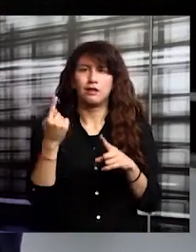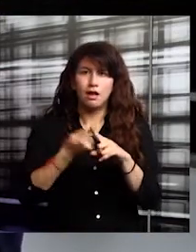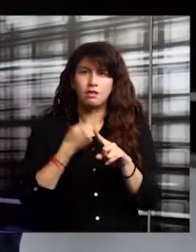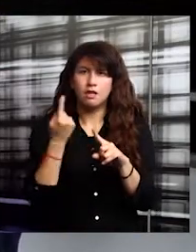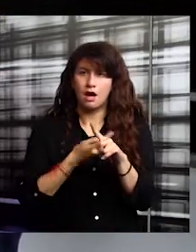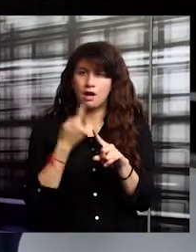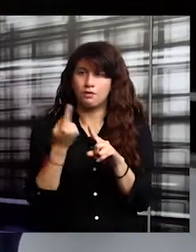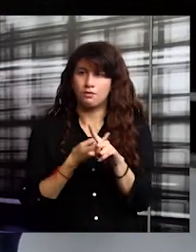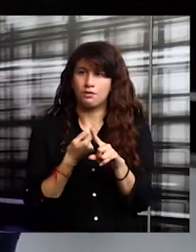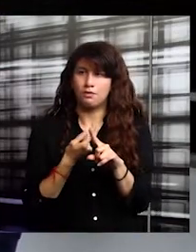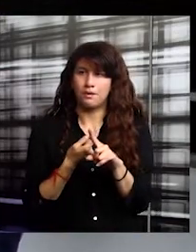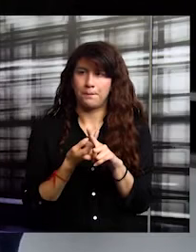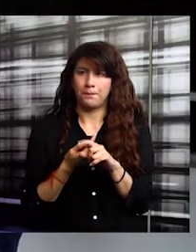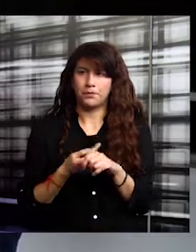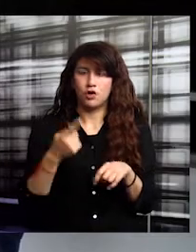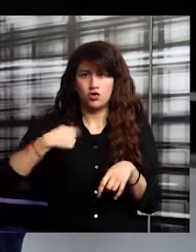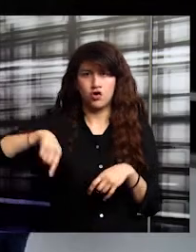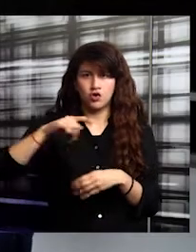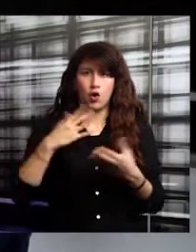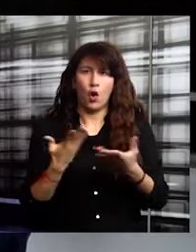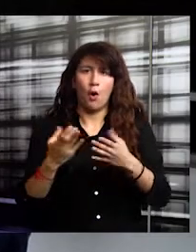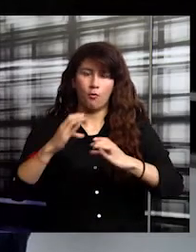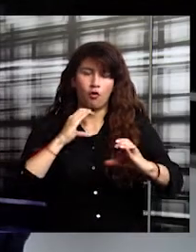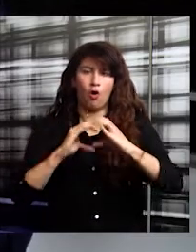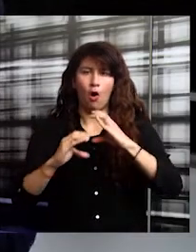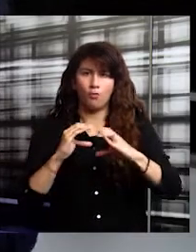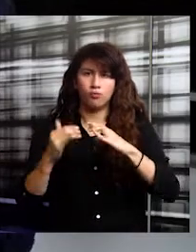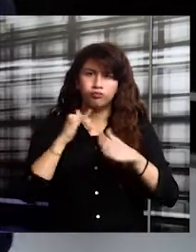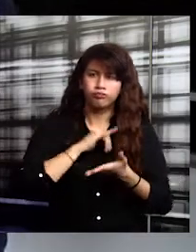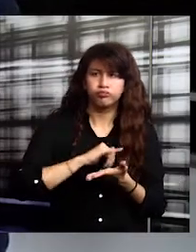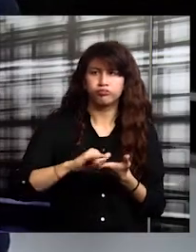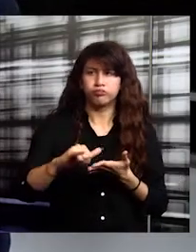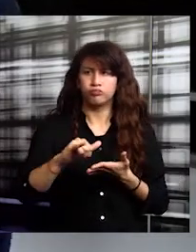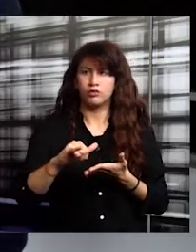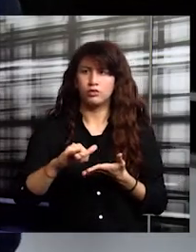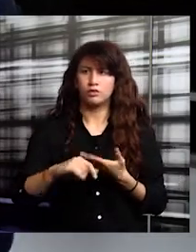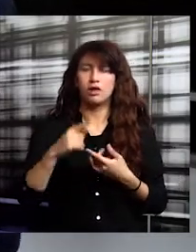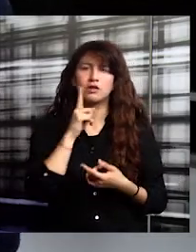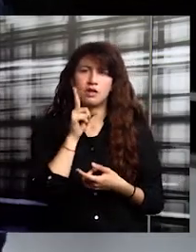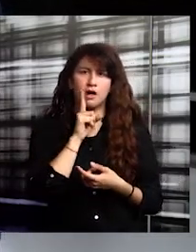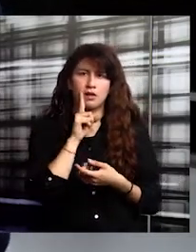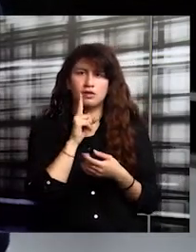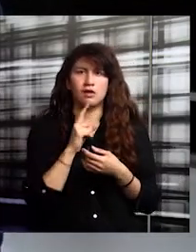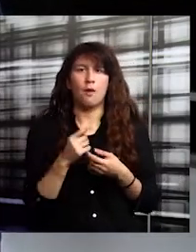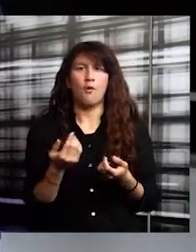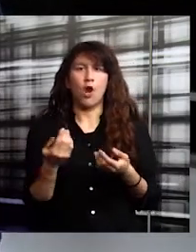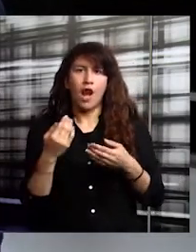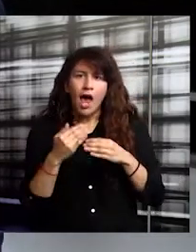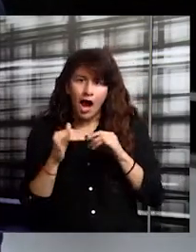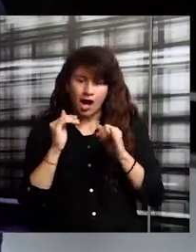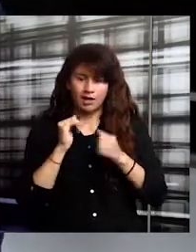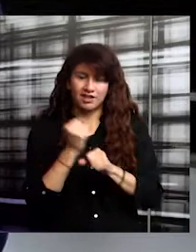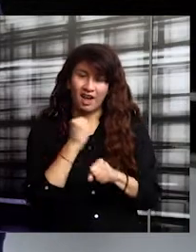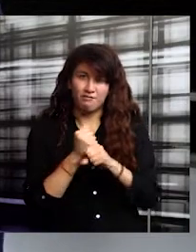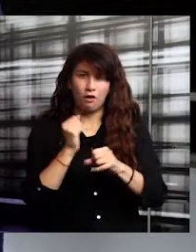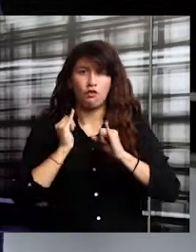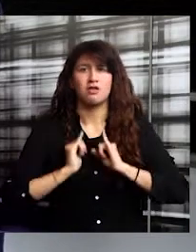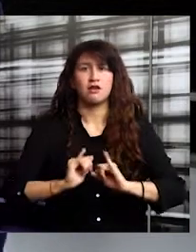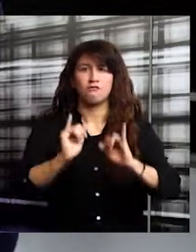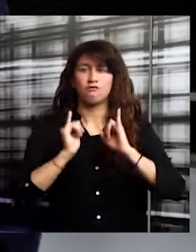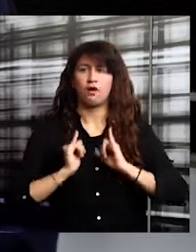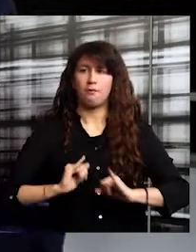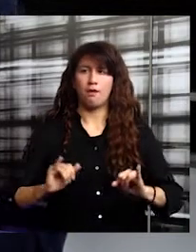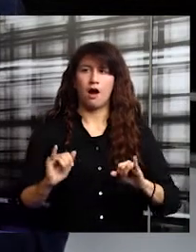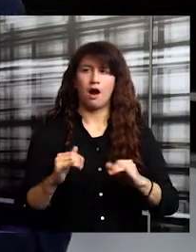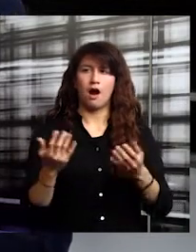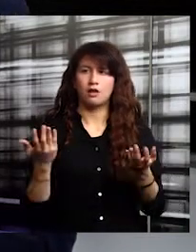tenemos la tarea de informar y de ayudar en cierto modo a que nuestros televidentes, nuestras familias entiendan de qué se trata, porque lo que viene